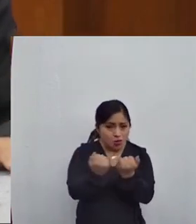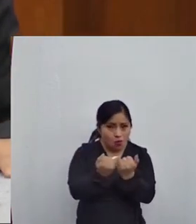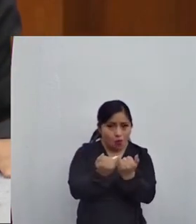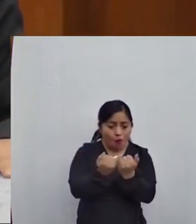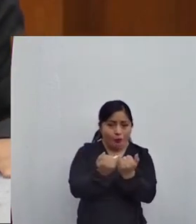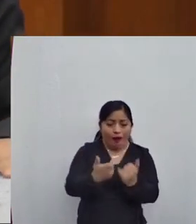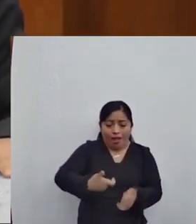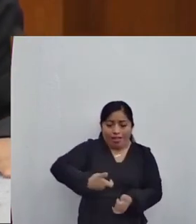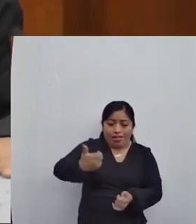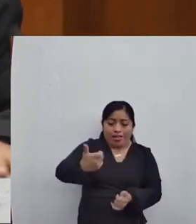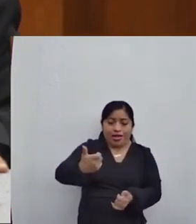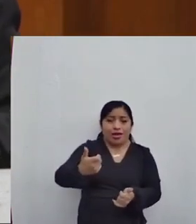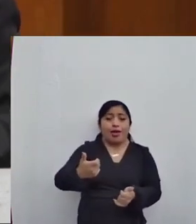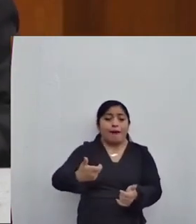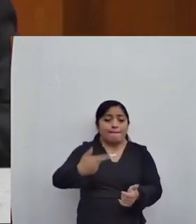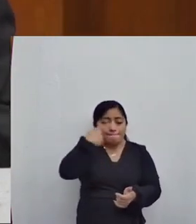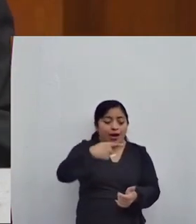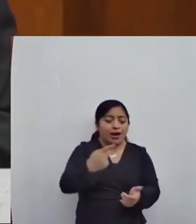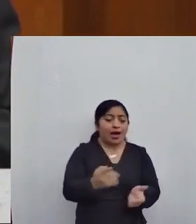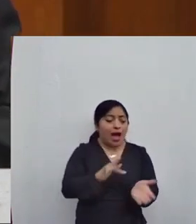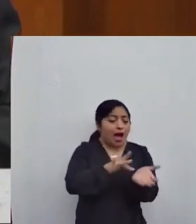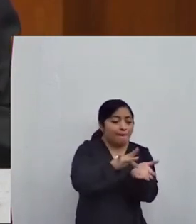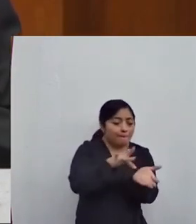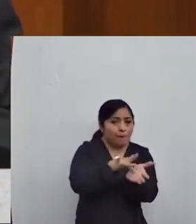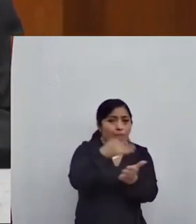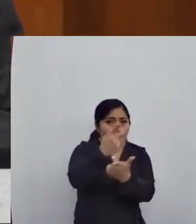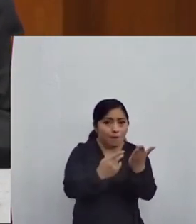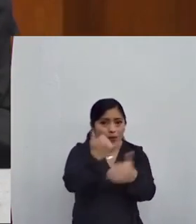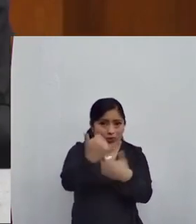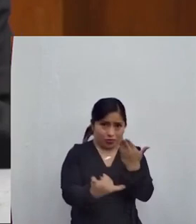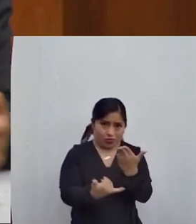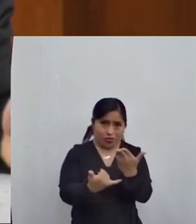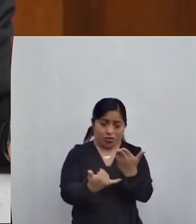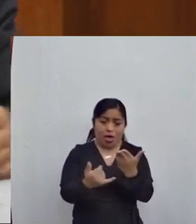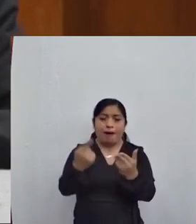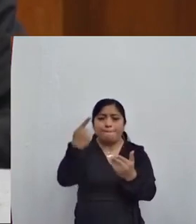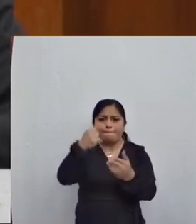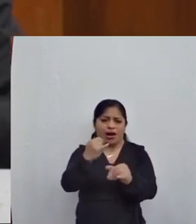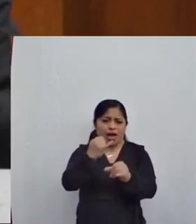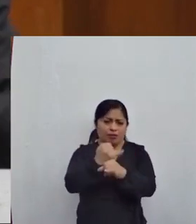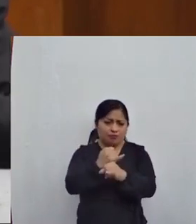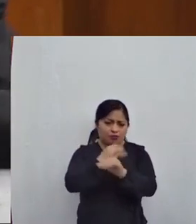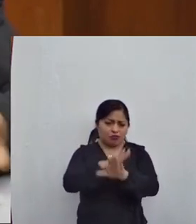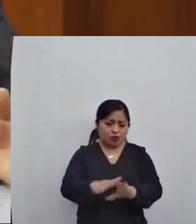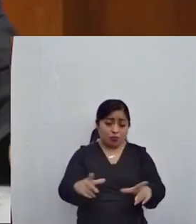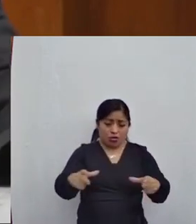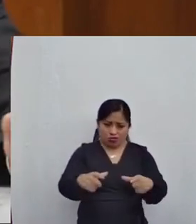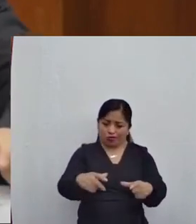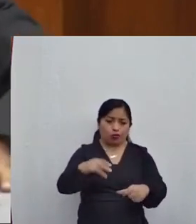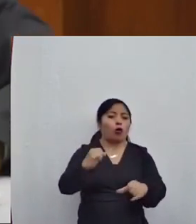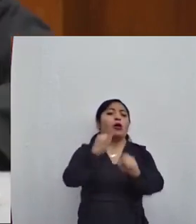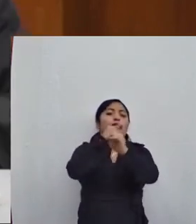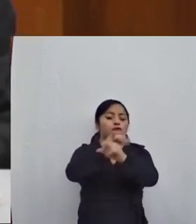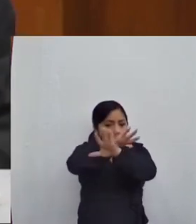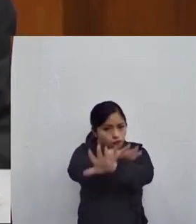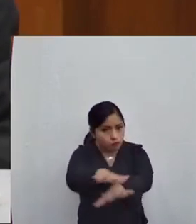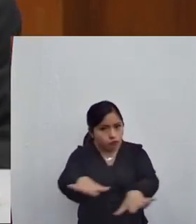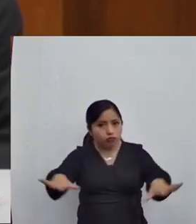se gaste en donde no llega a una cobertura amplia, que no sirve para garantizar un derecho,